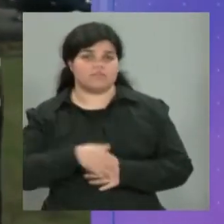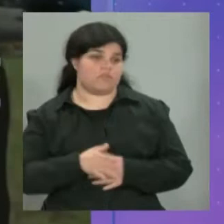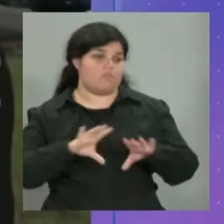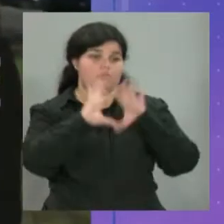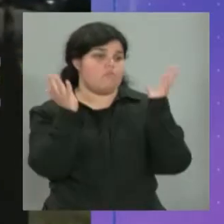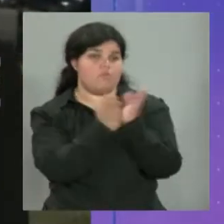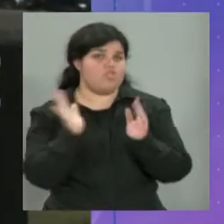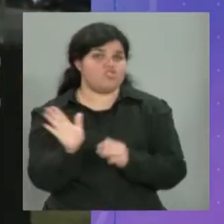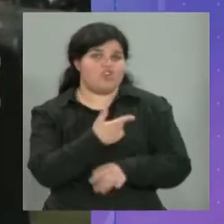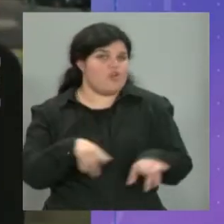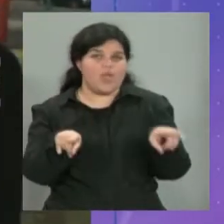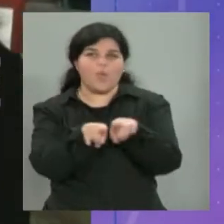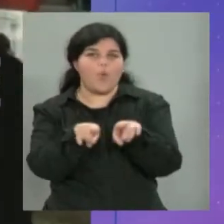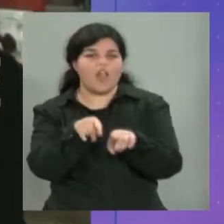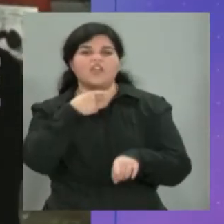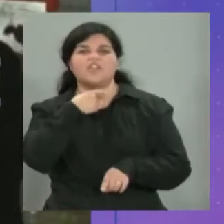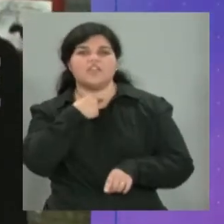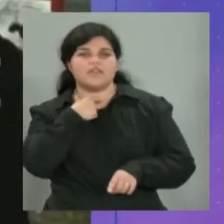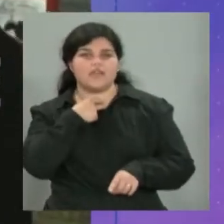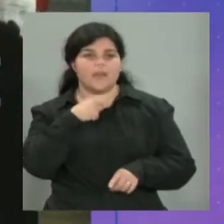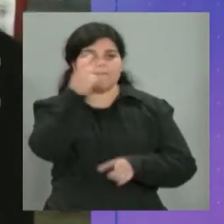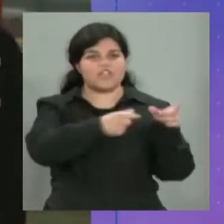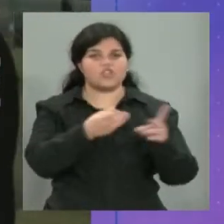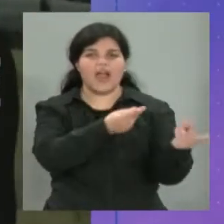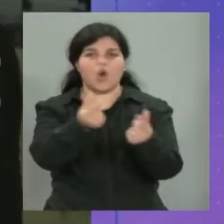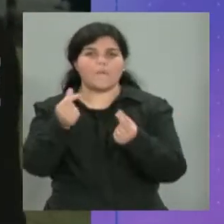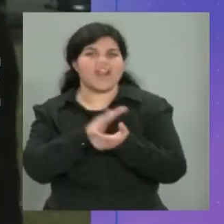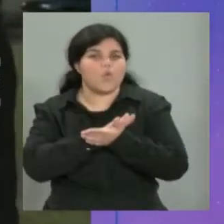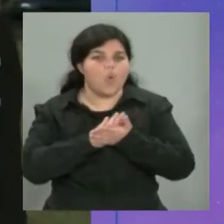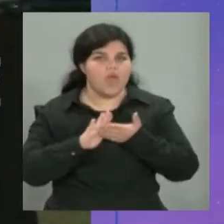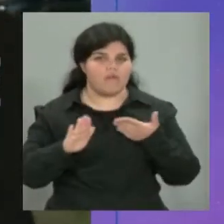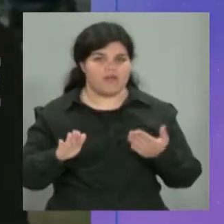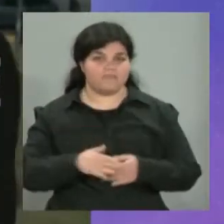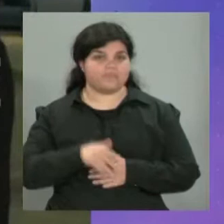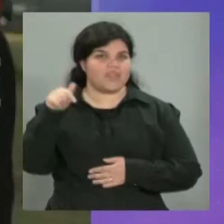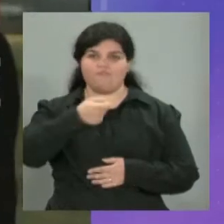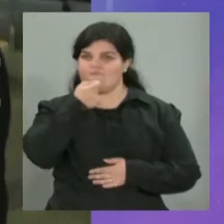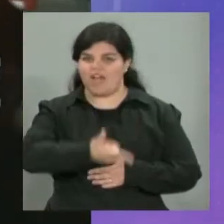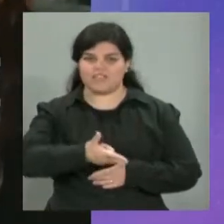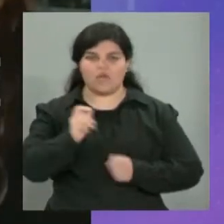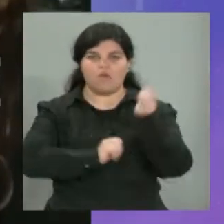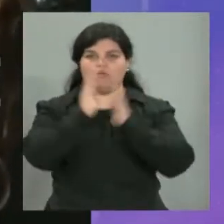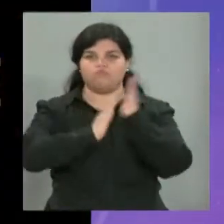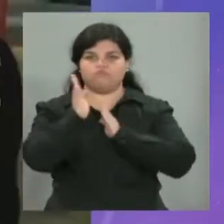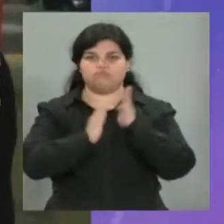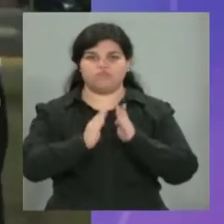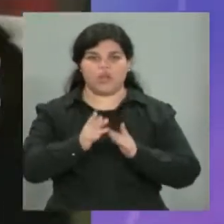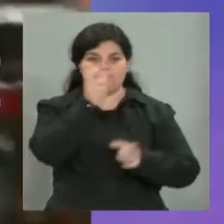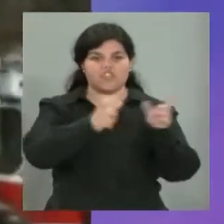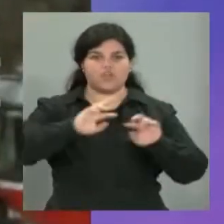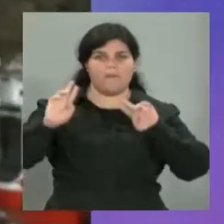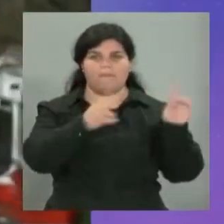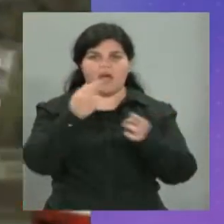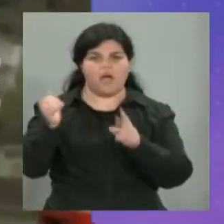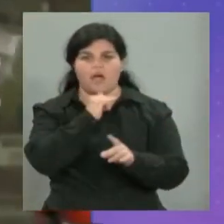mundo apunta a capturar nuevos clientes. Es muy sencillo. La industria tabacalera mata a la mitad de los clientes. ¿Funciona una